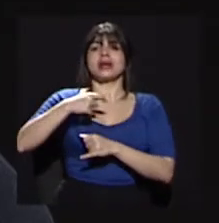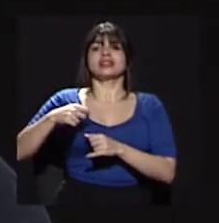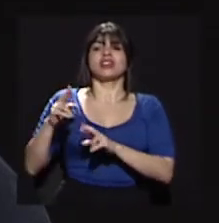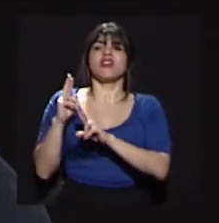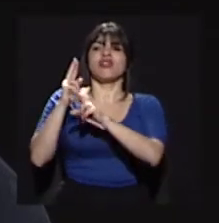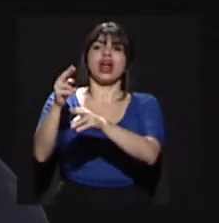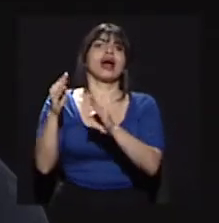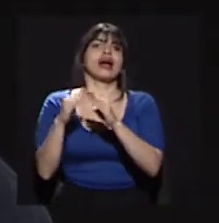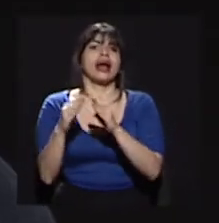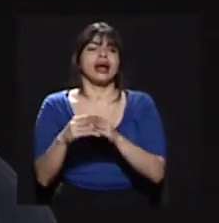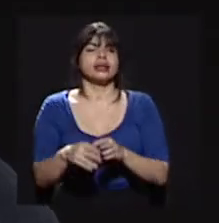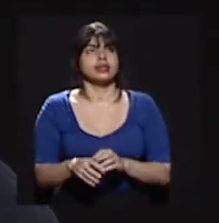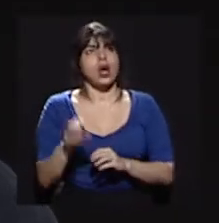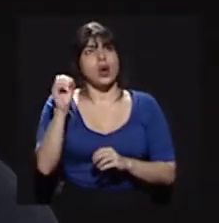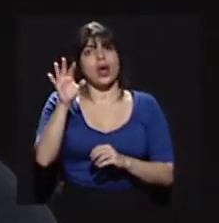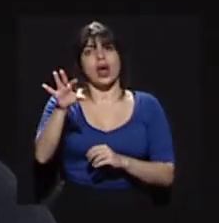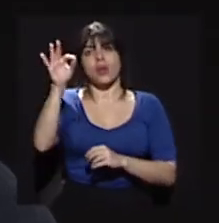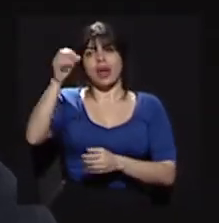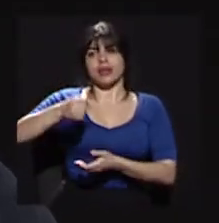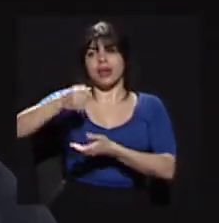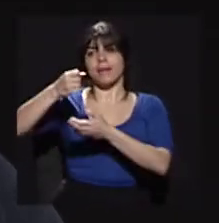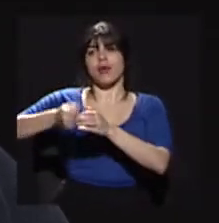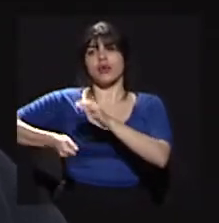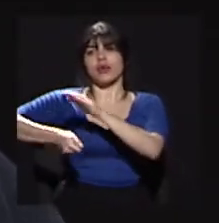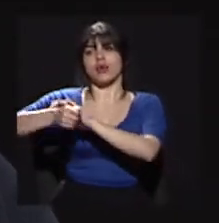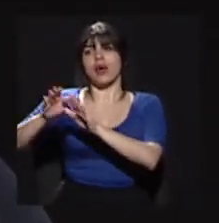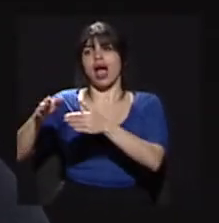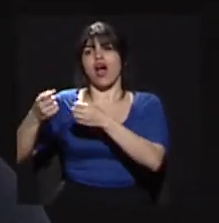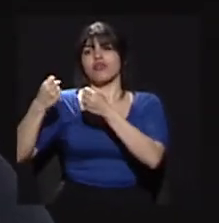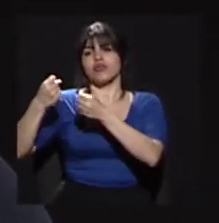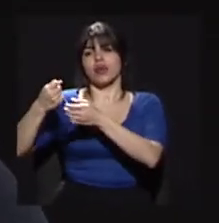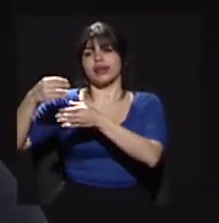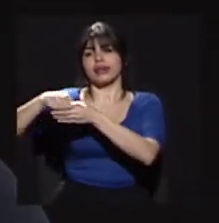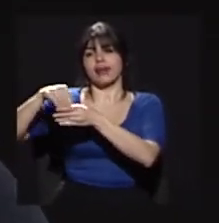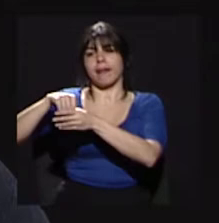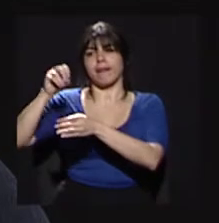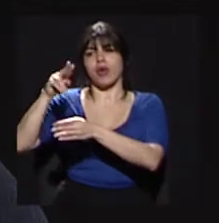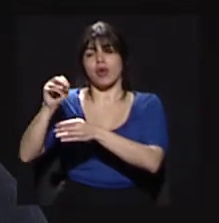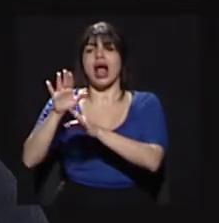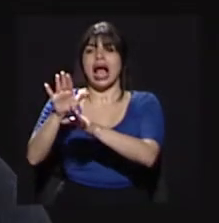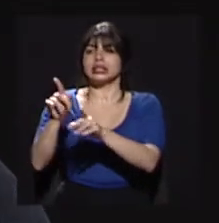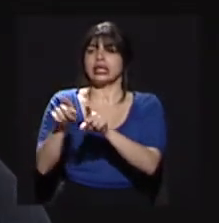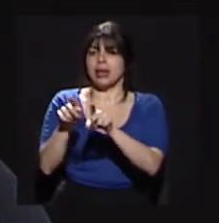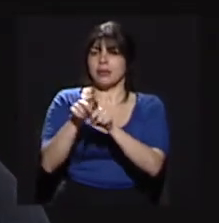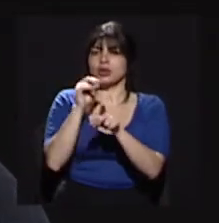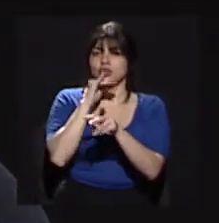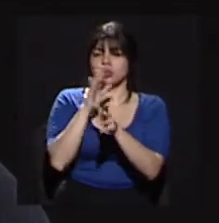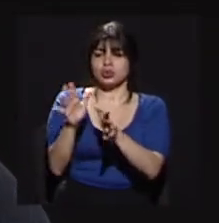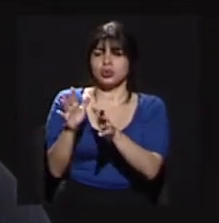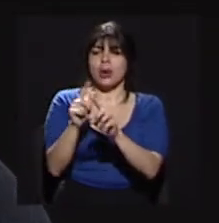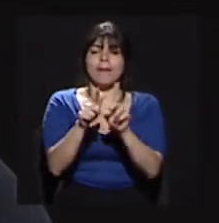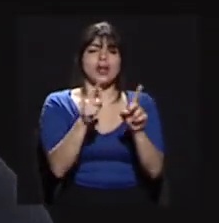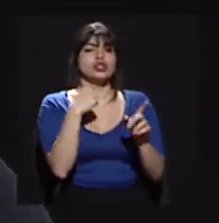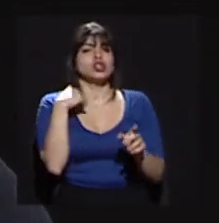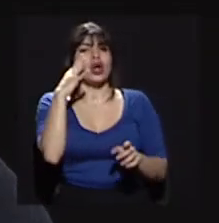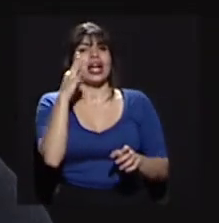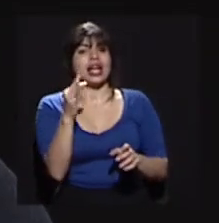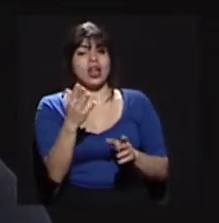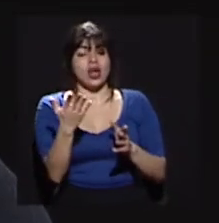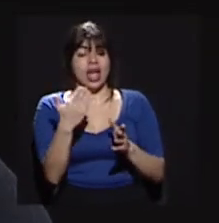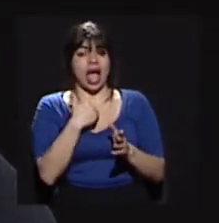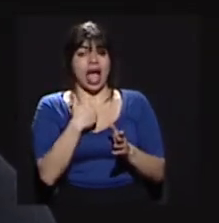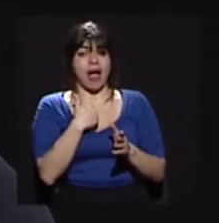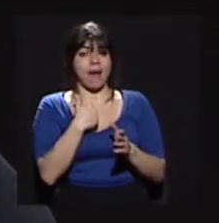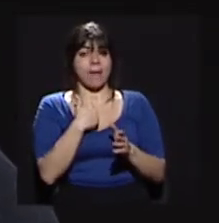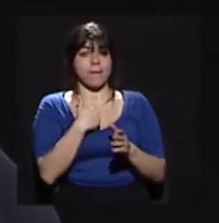regalan una casa o que se encuentra en bonos metidos entre una caja fuerte y cosas por el estilo de esa también ahí pero creo que ha habido